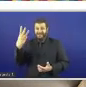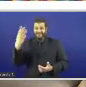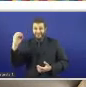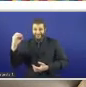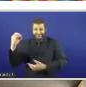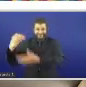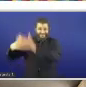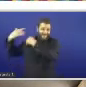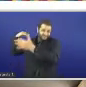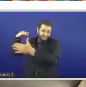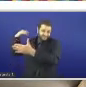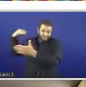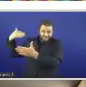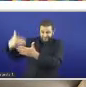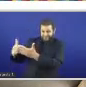tenemos que